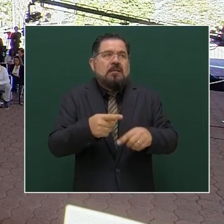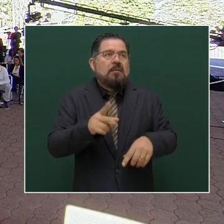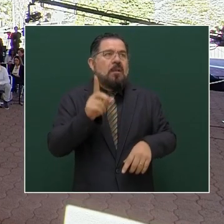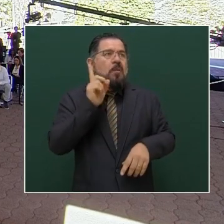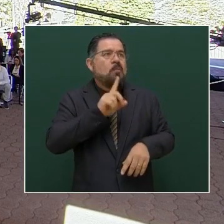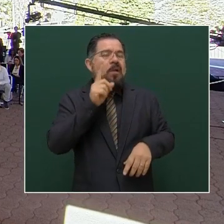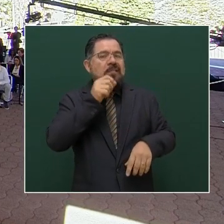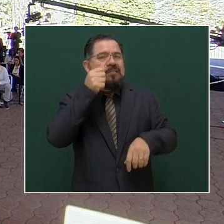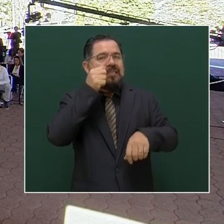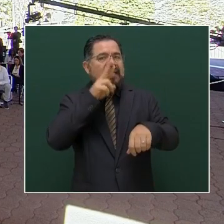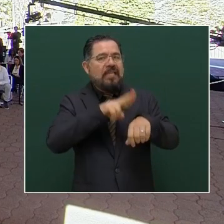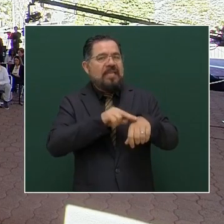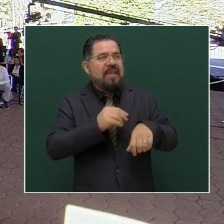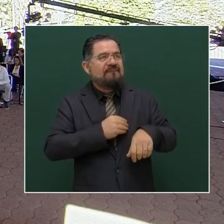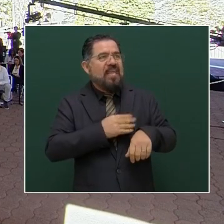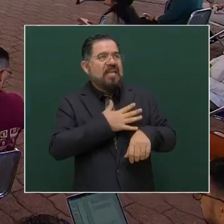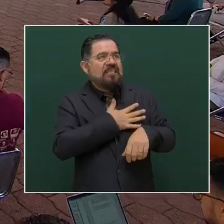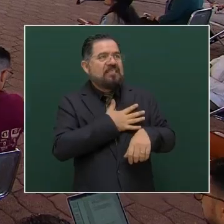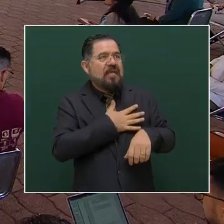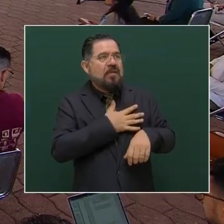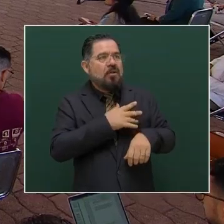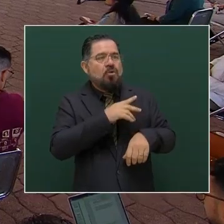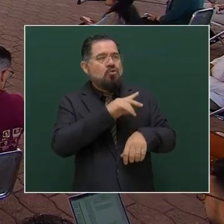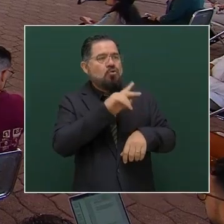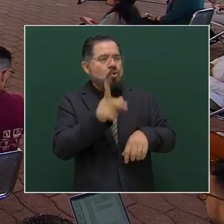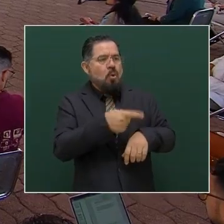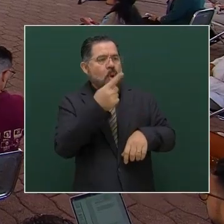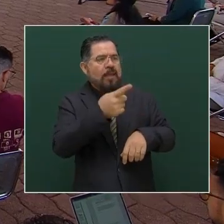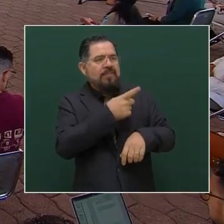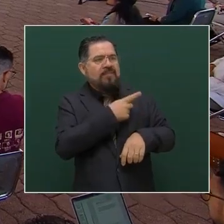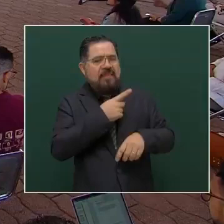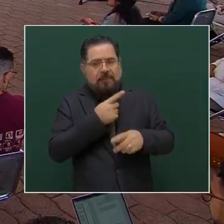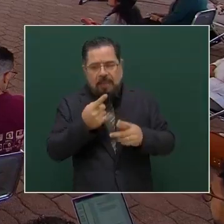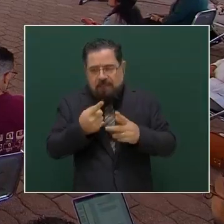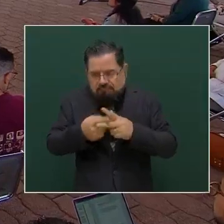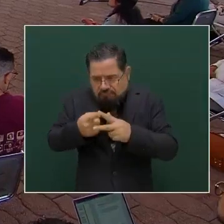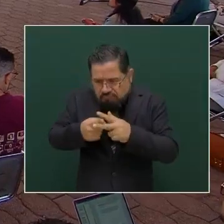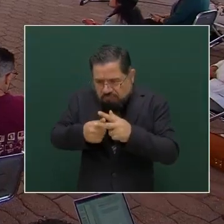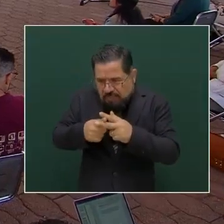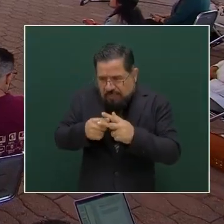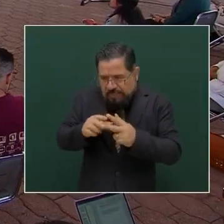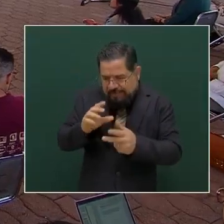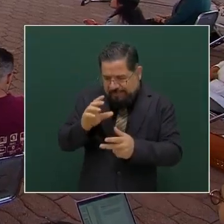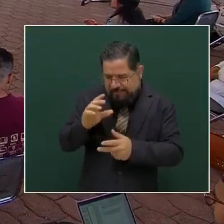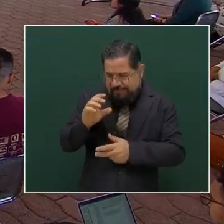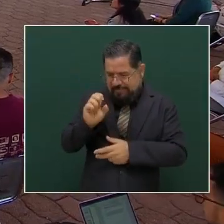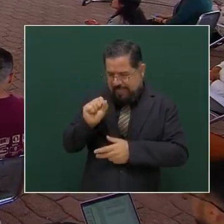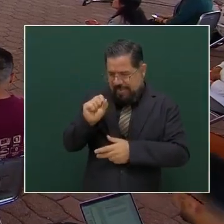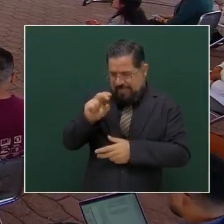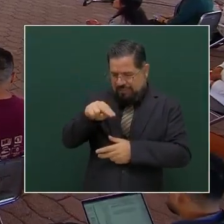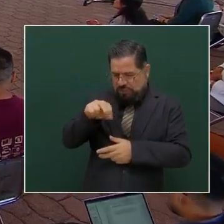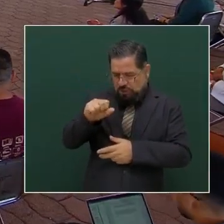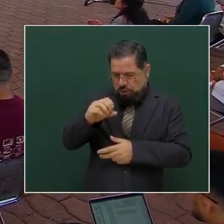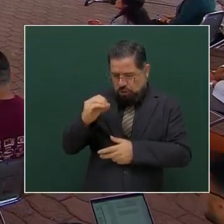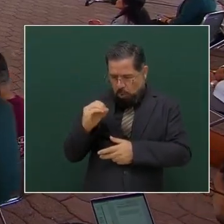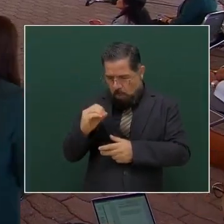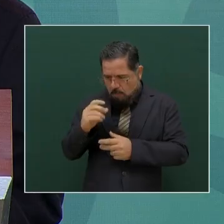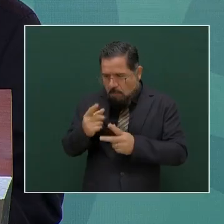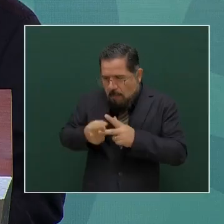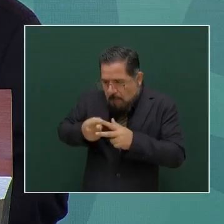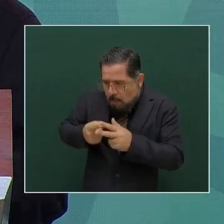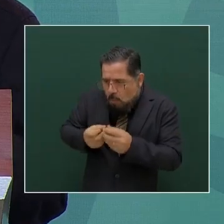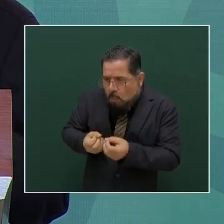forma parte del sistema, no tendría por qué estar haciendo estas… Pues mire, vamos a tener